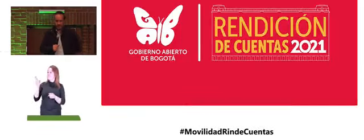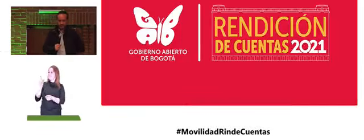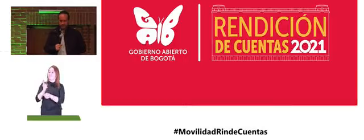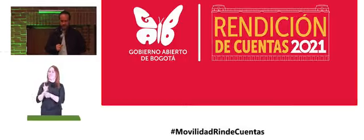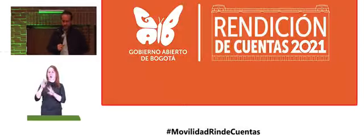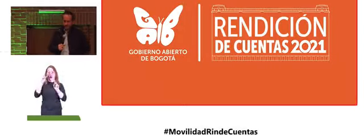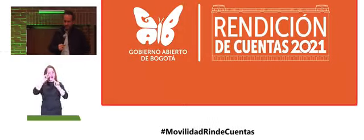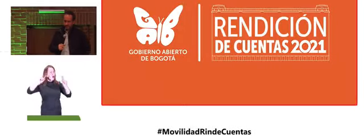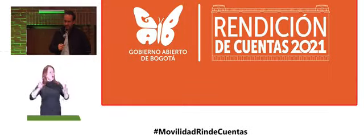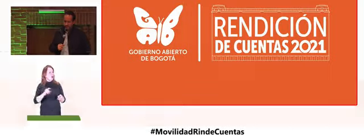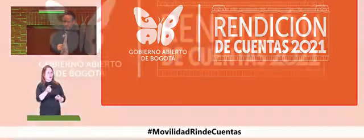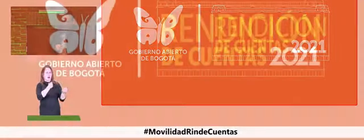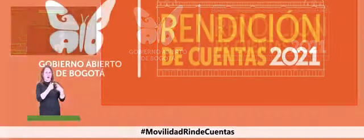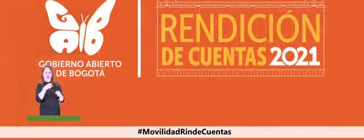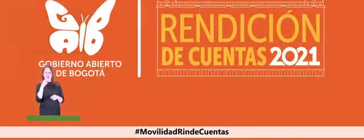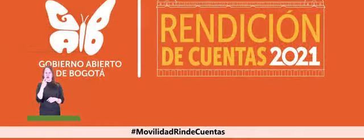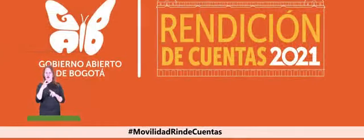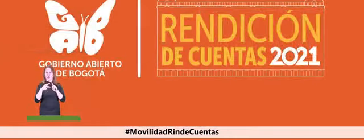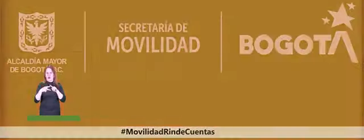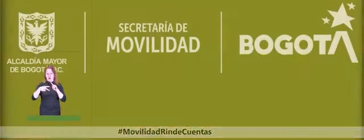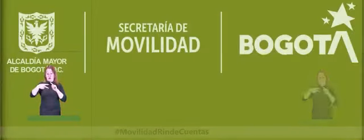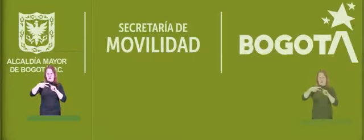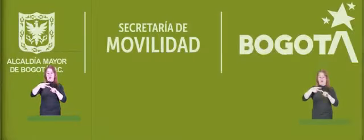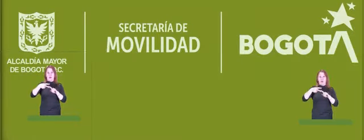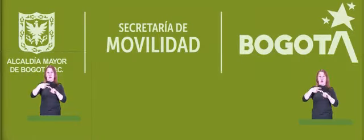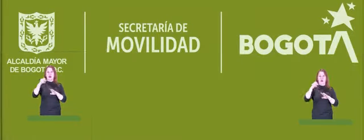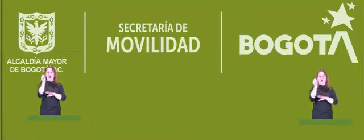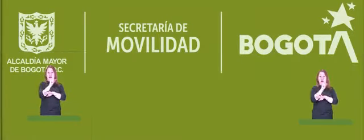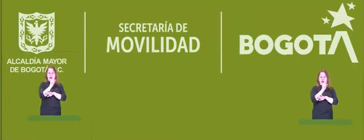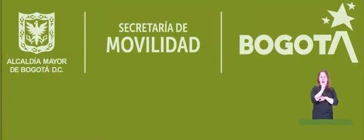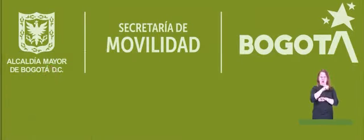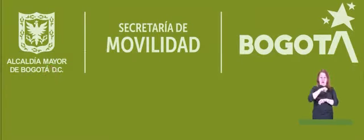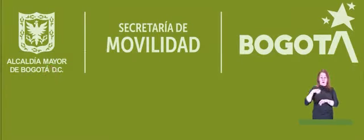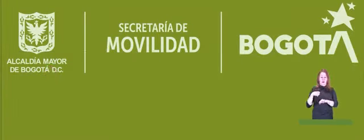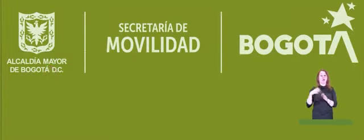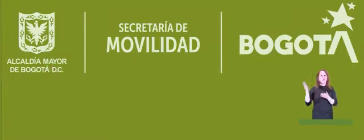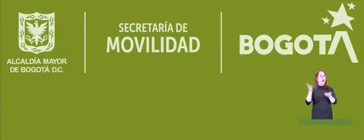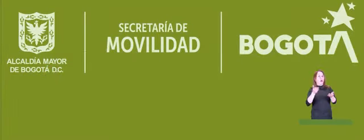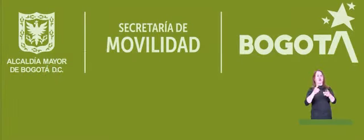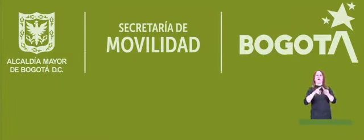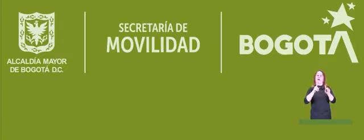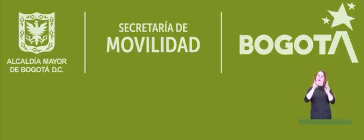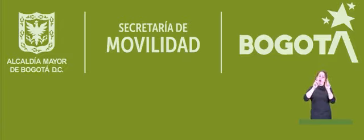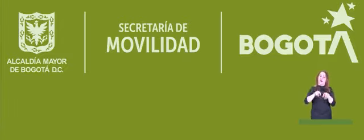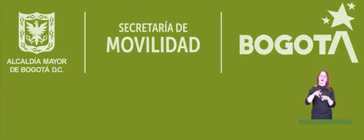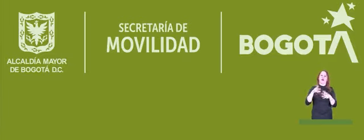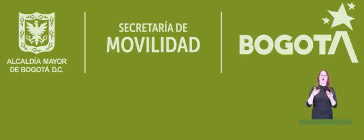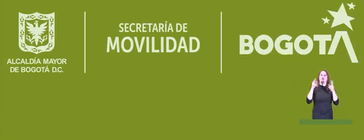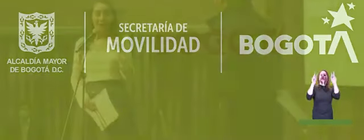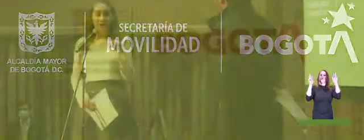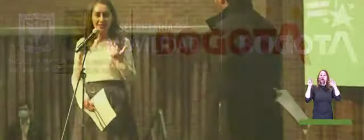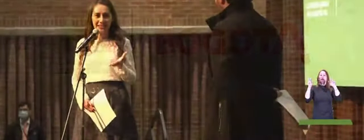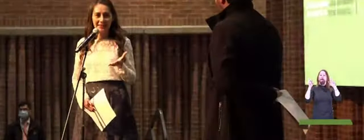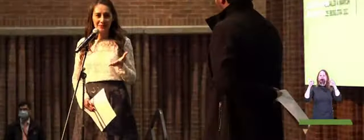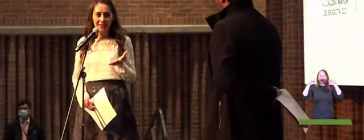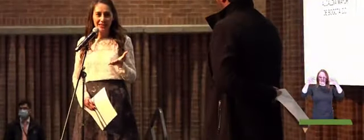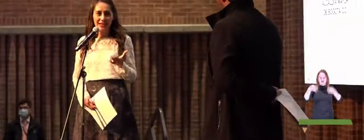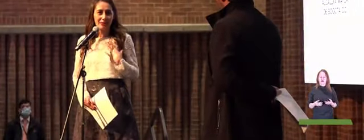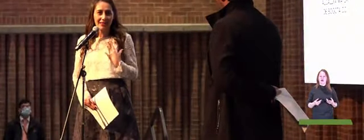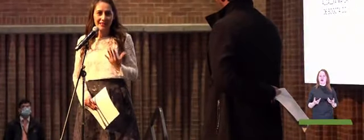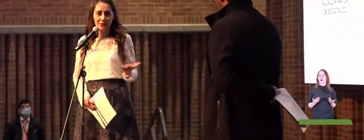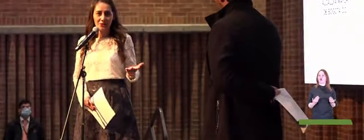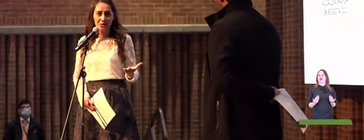esas dos preguntas, podríamos decir que el uso del carro particular, muy bienvenido, pero bienvenido en términos de usarlo de manera eficiente, porque